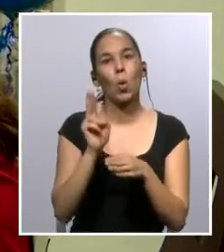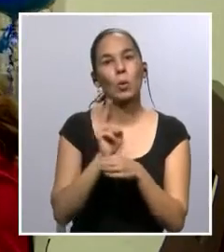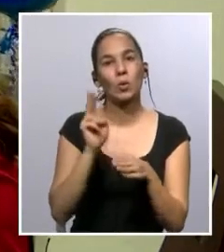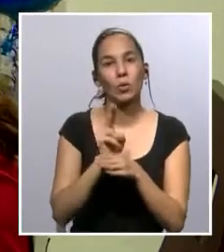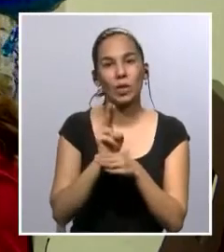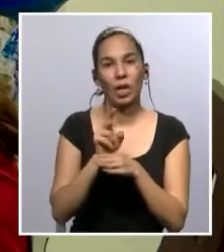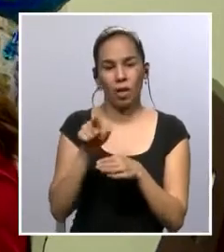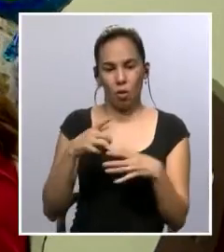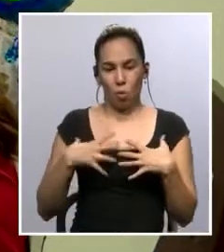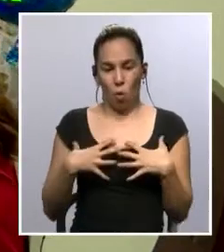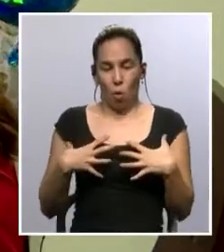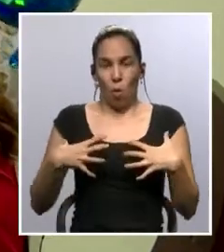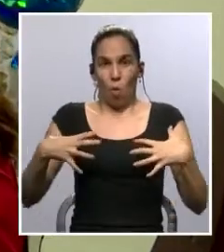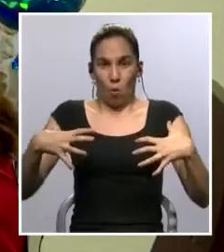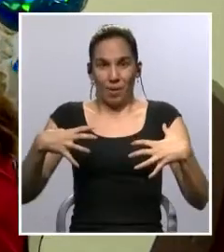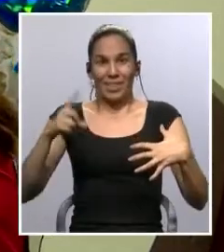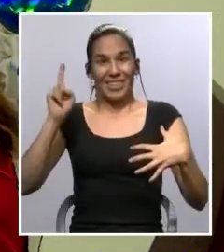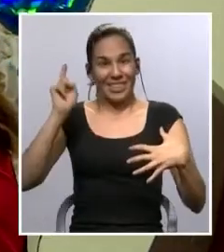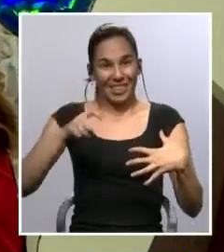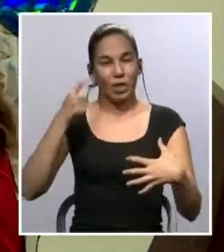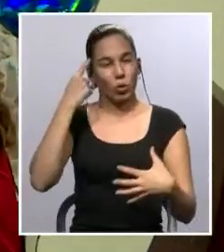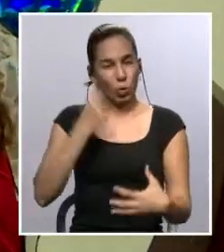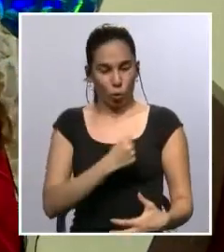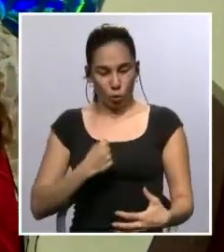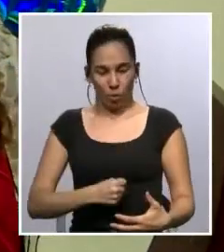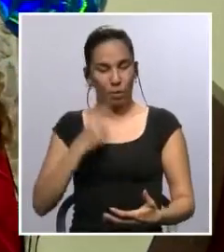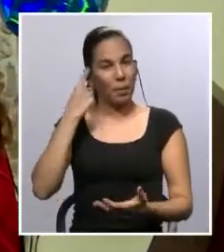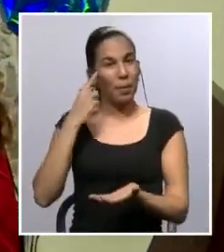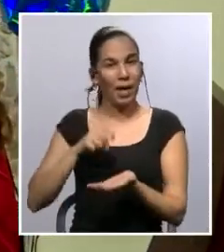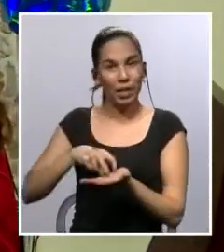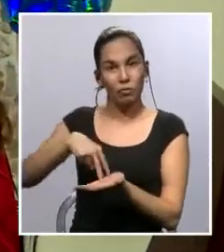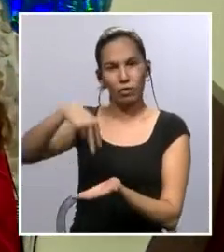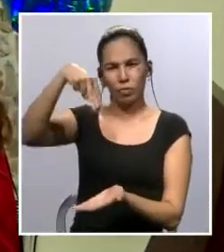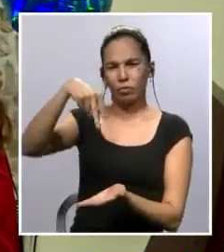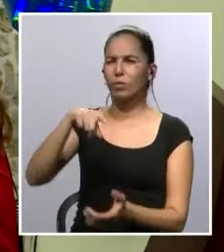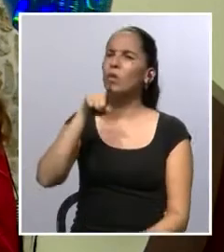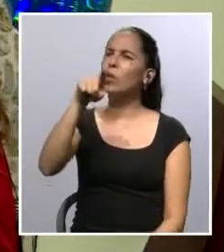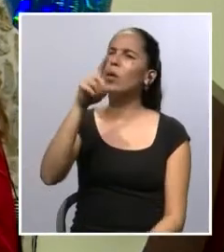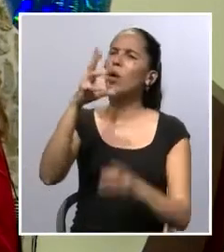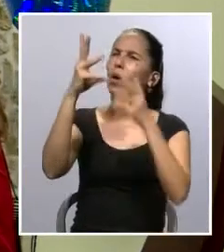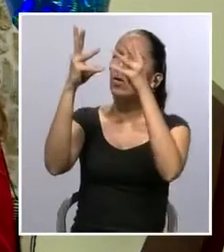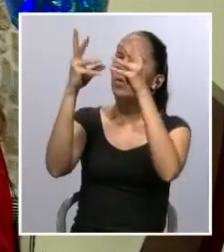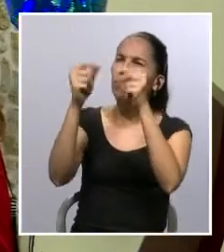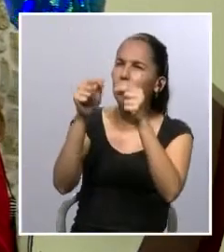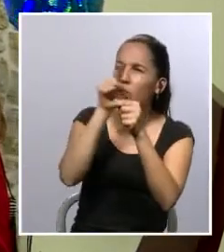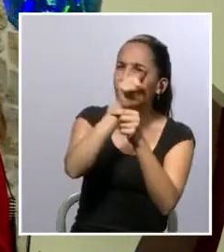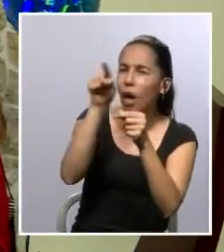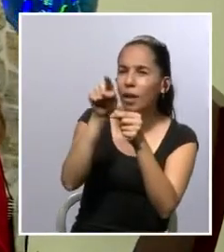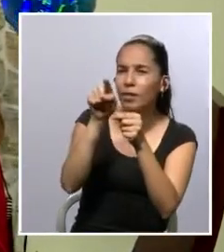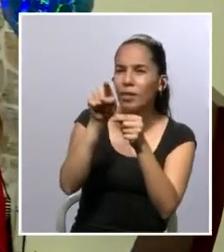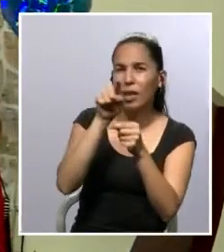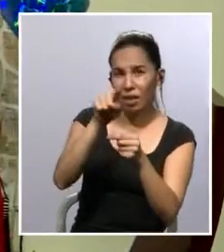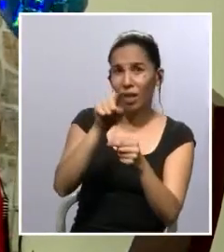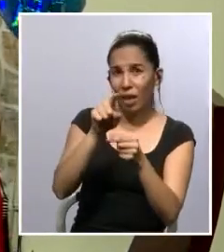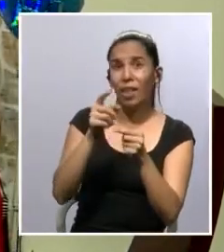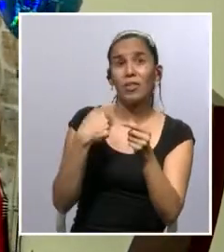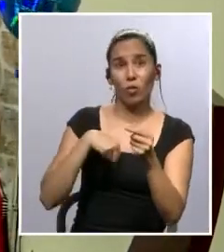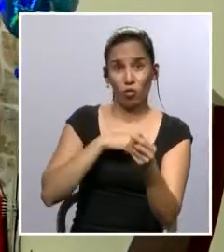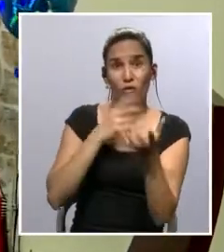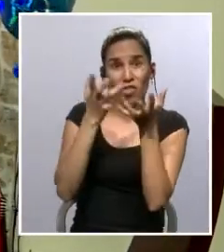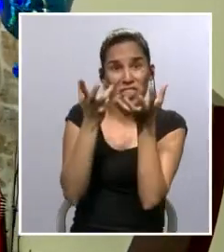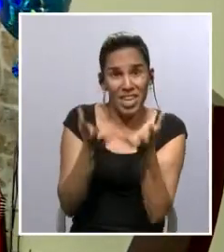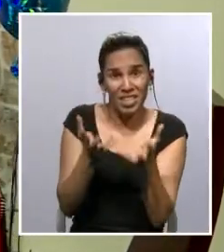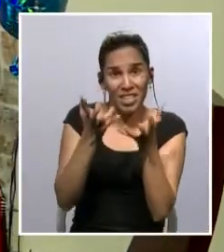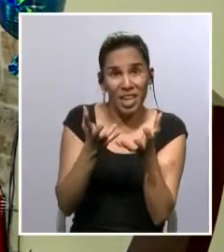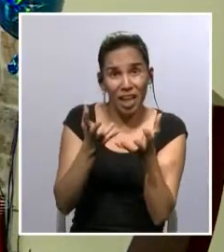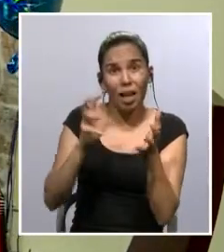el volumen que ocuparía Superman para poder flotar. Rachid, ahorita que usted calculaba la densidad, es por eso que cuando nos metemos